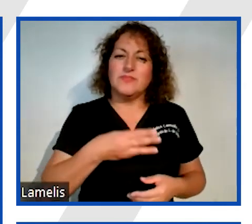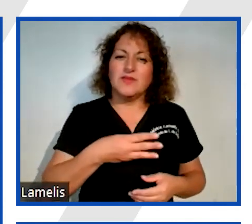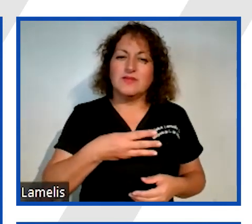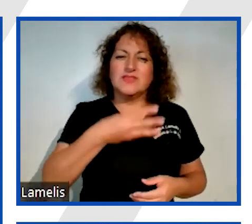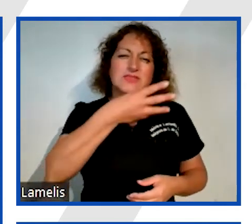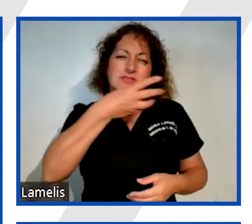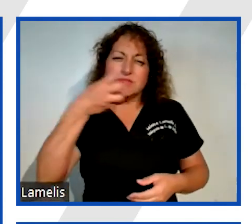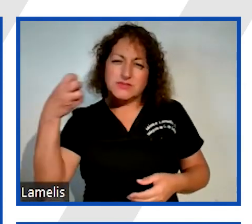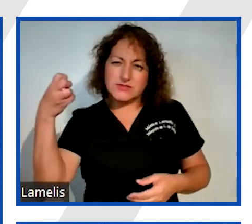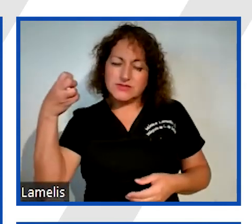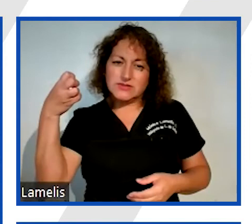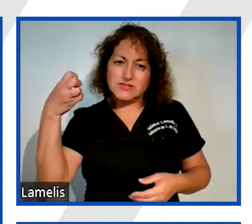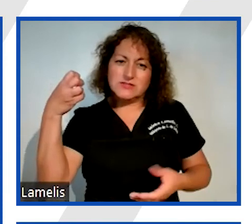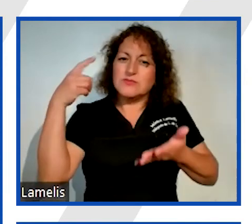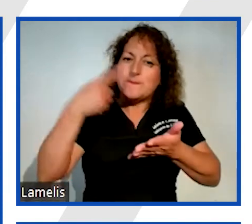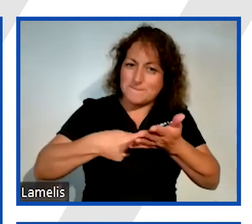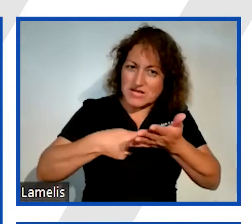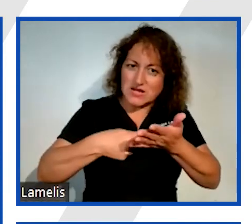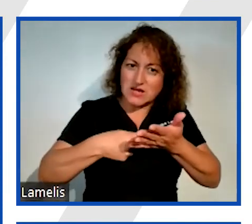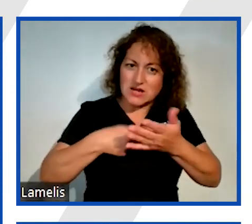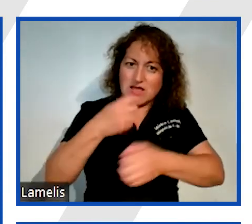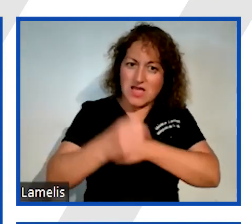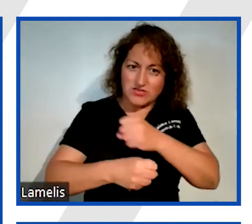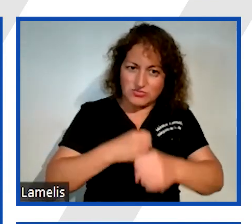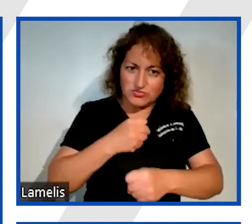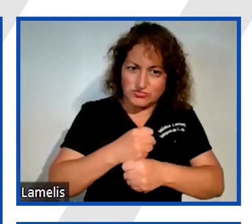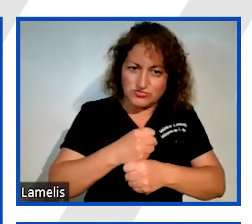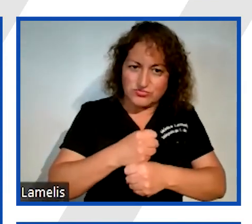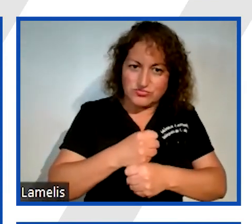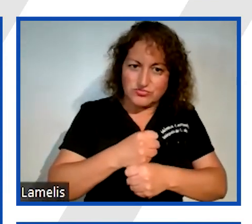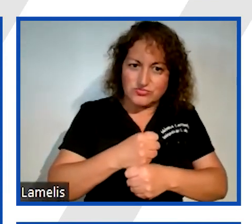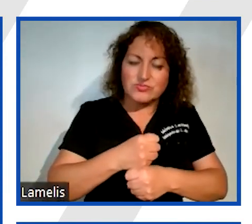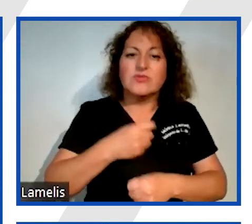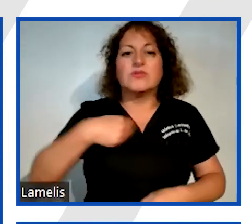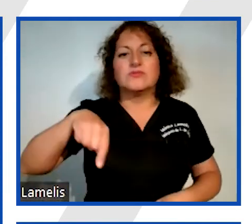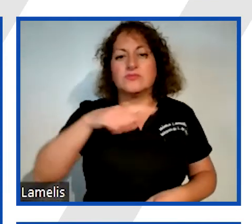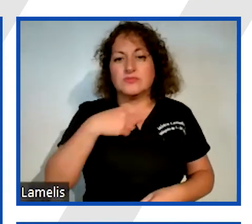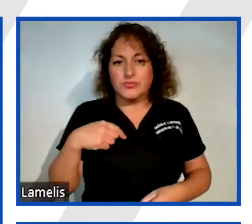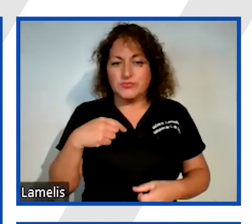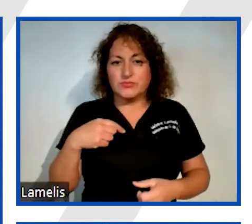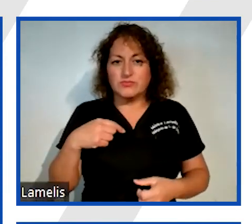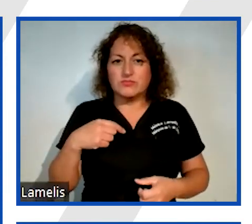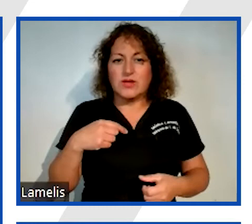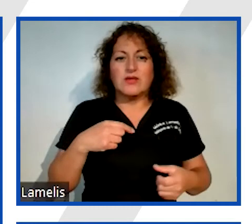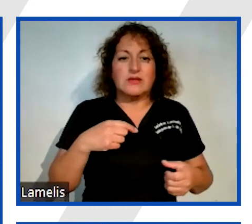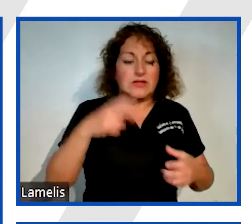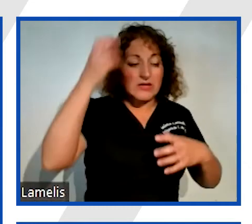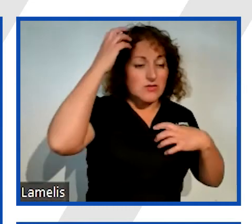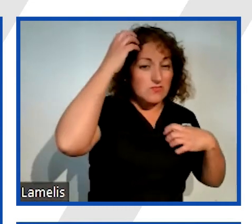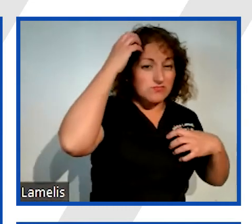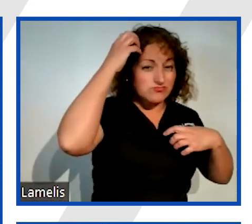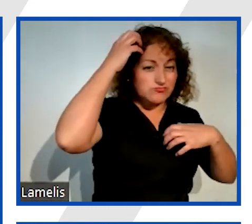300.000 años y ni siquiera nos casamos un millón trescientos mil años nosotros pues vamos a hacer de de ser primates hacer ser humano sea